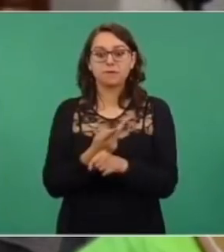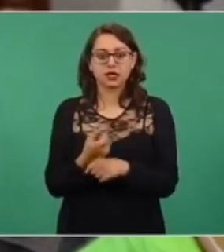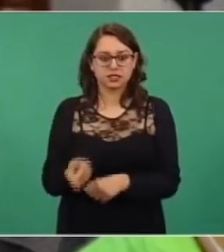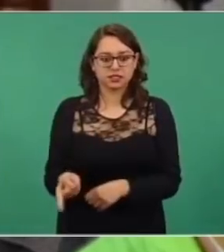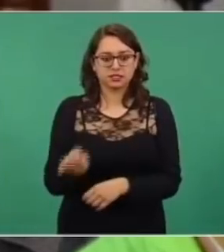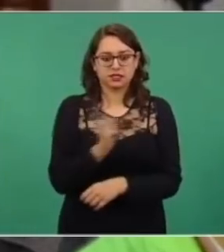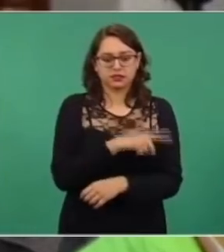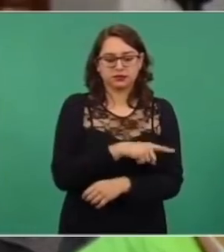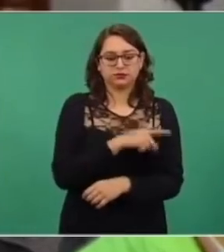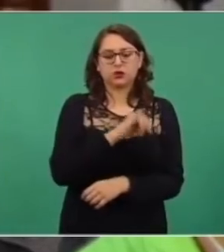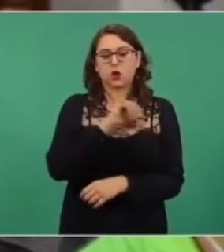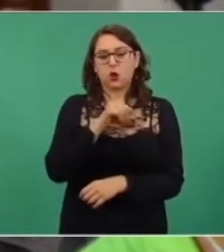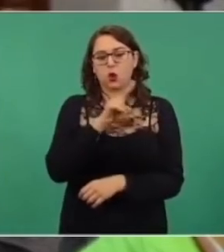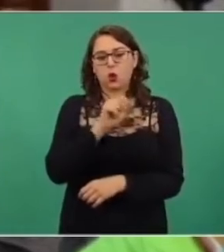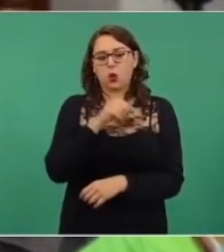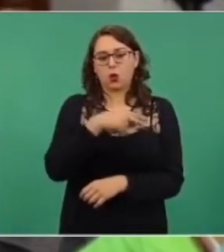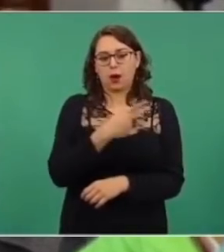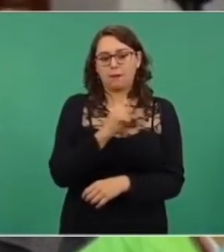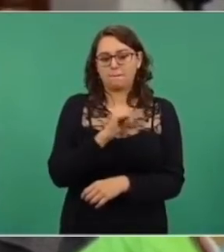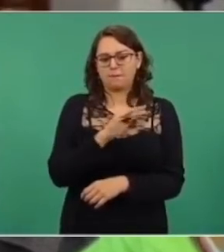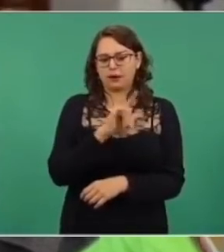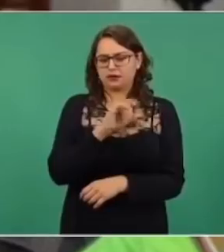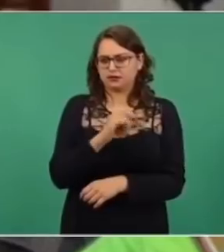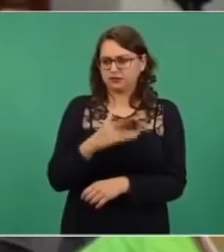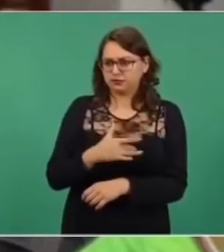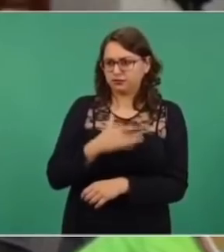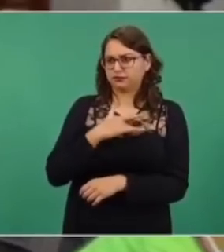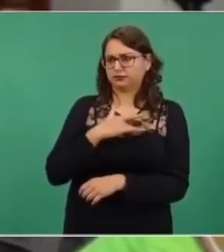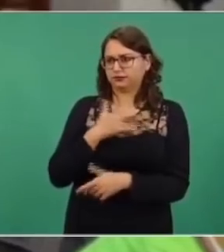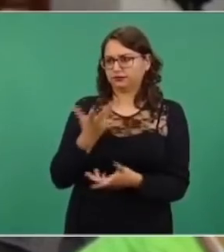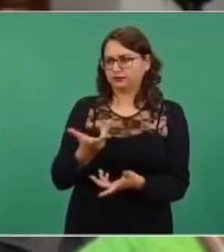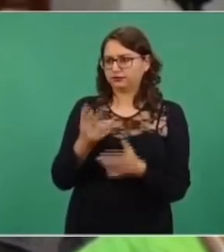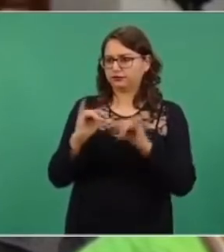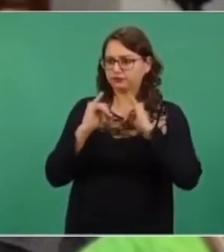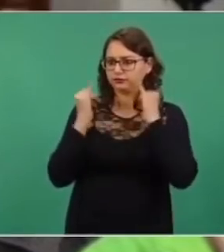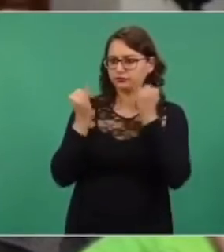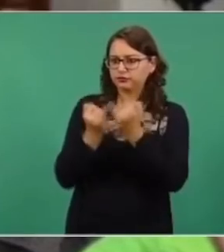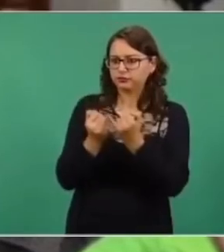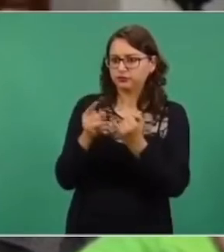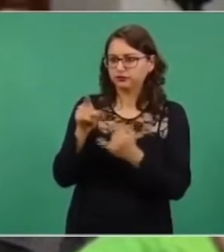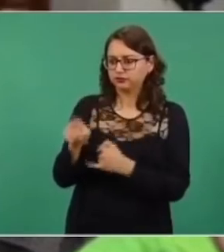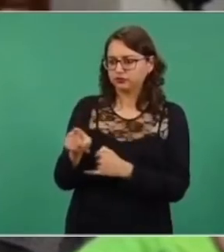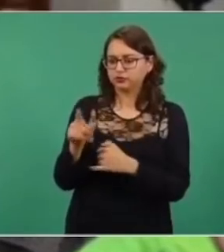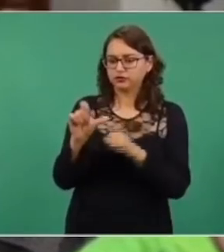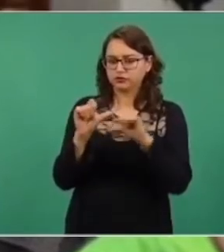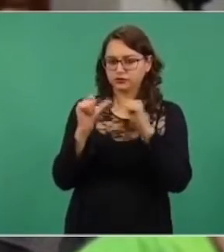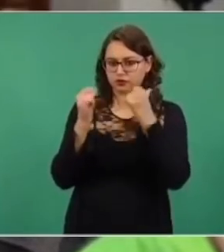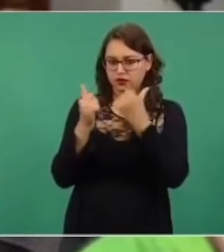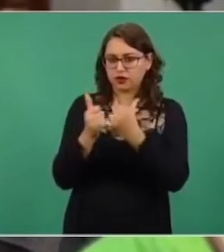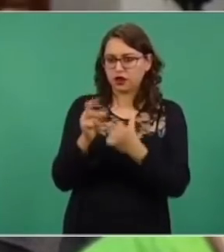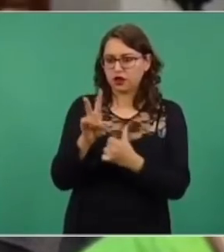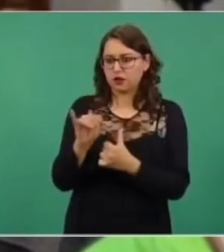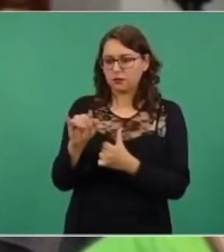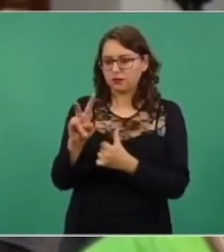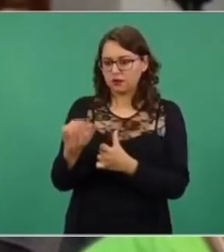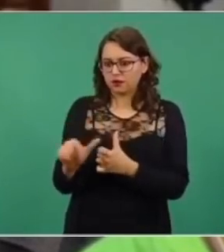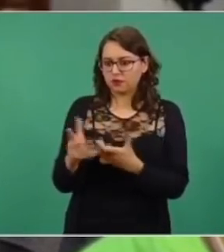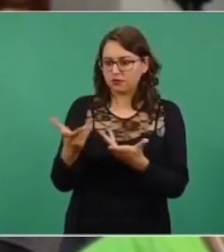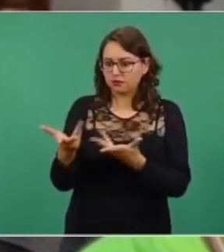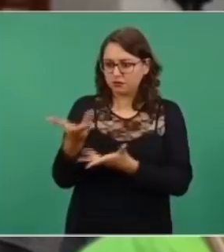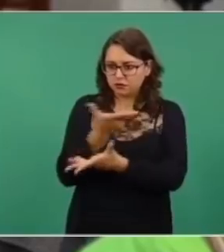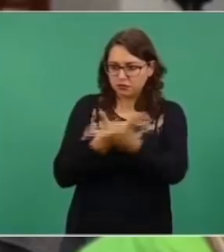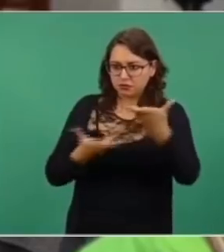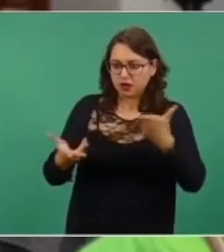y de Valores, Juan Pablo Graf, conversó con la Junta Directiva de la Asociación Mexicana de Instituciones